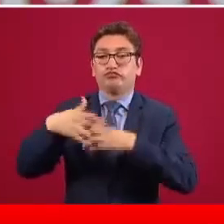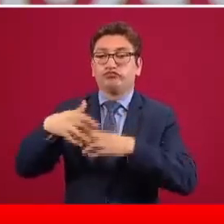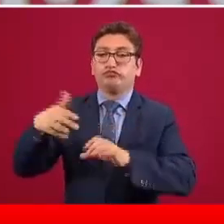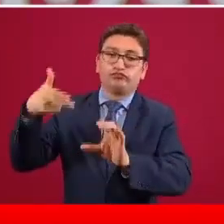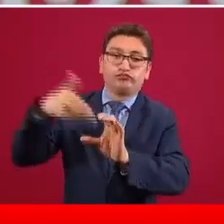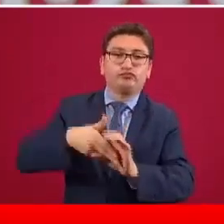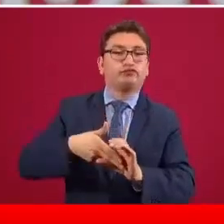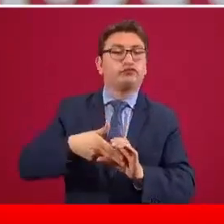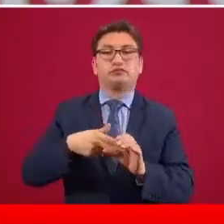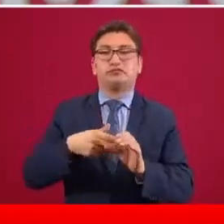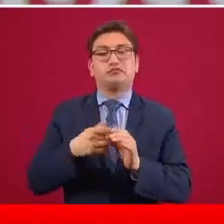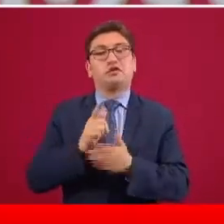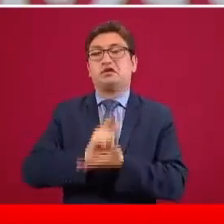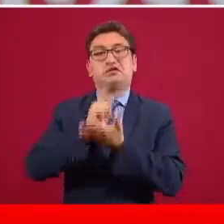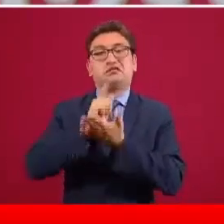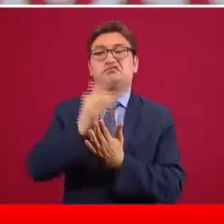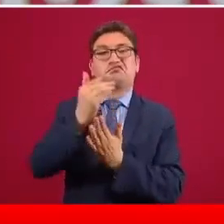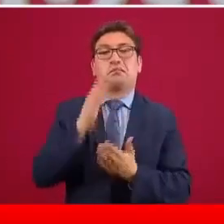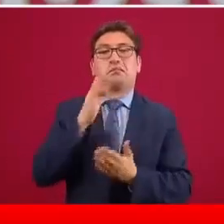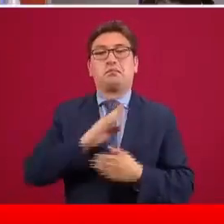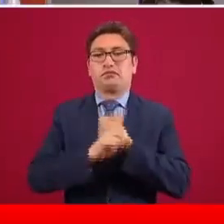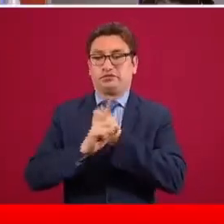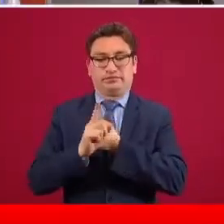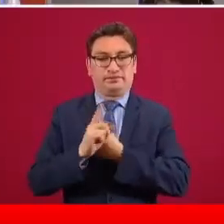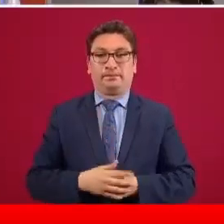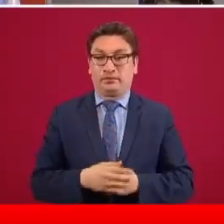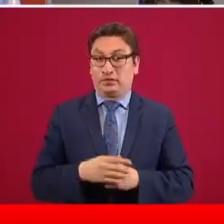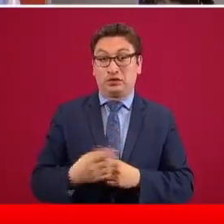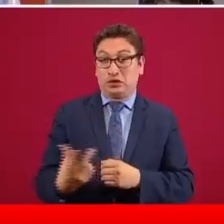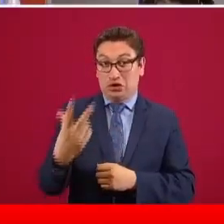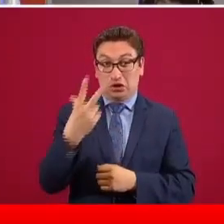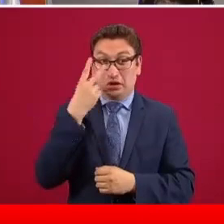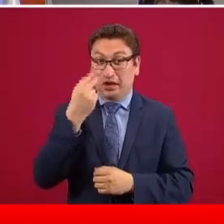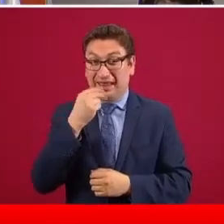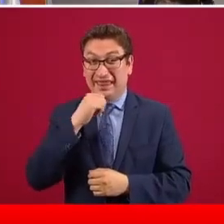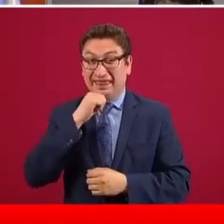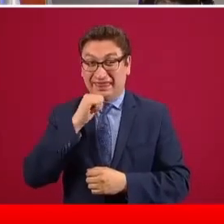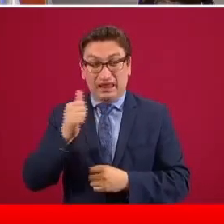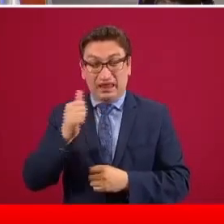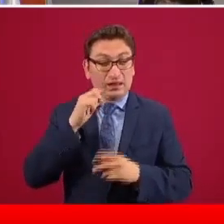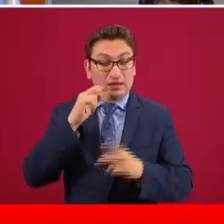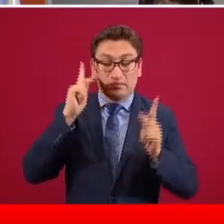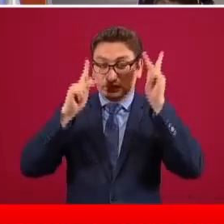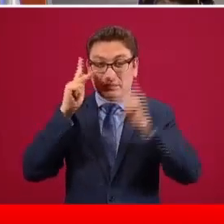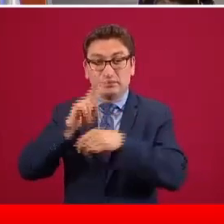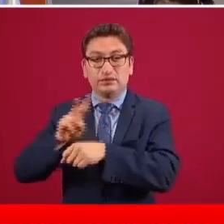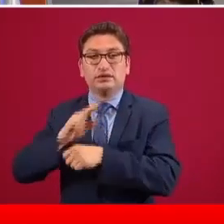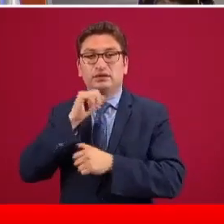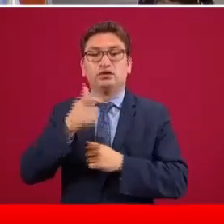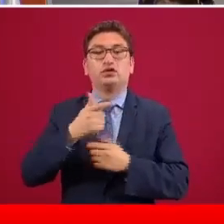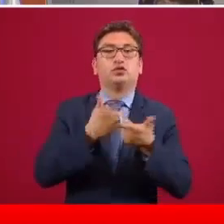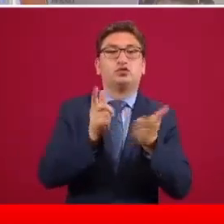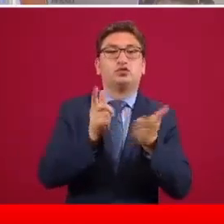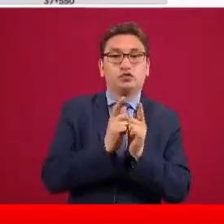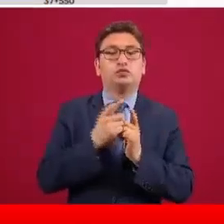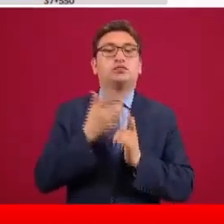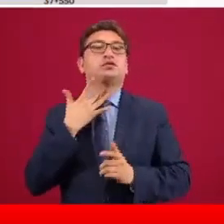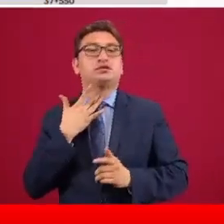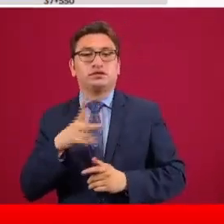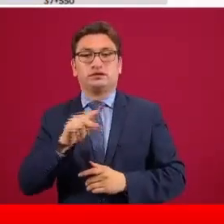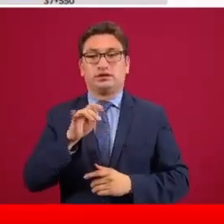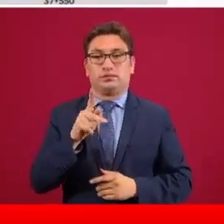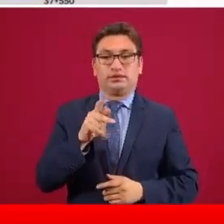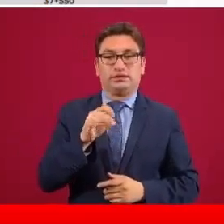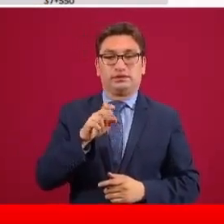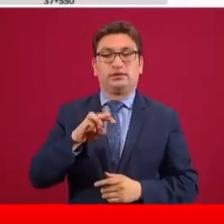problema las bombas despachadoras. Y las que de plano no nos dejaron ni realizar la verificación fue Grupo Gasolinero en Tepatitlán de